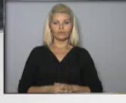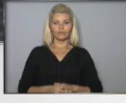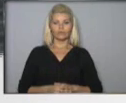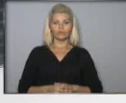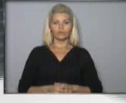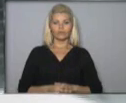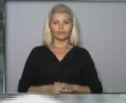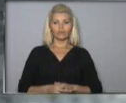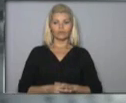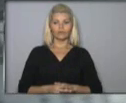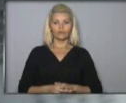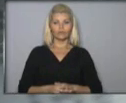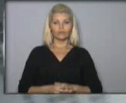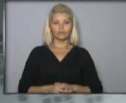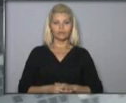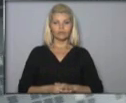Visión 7.